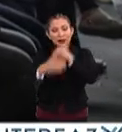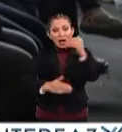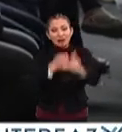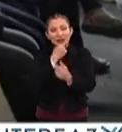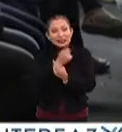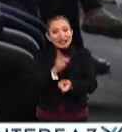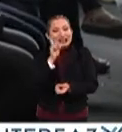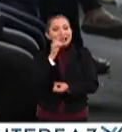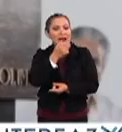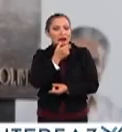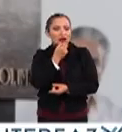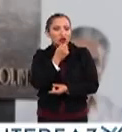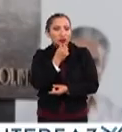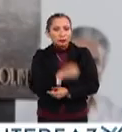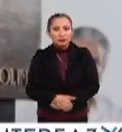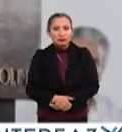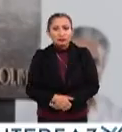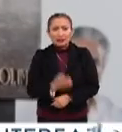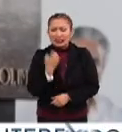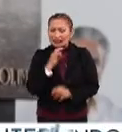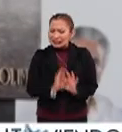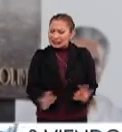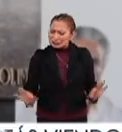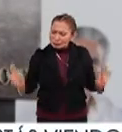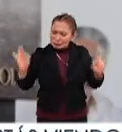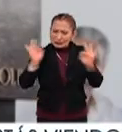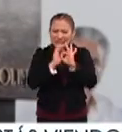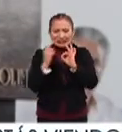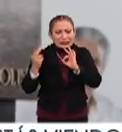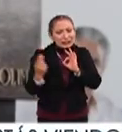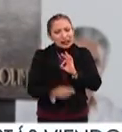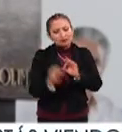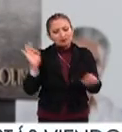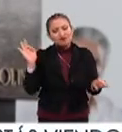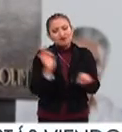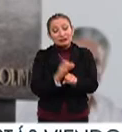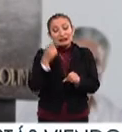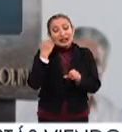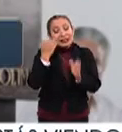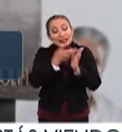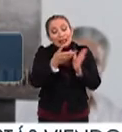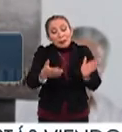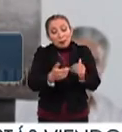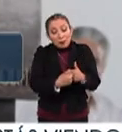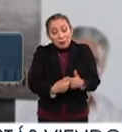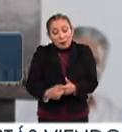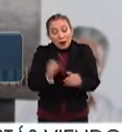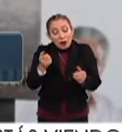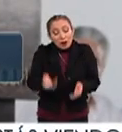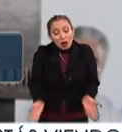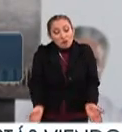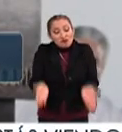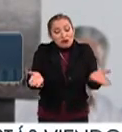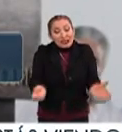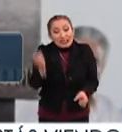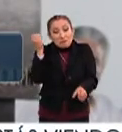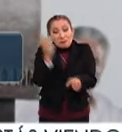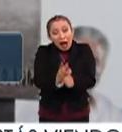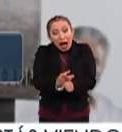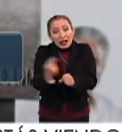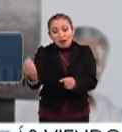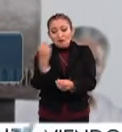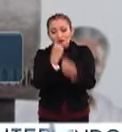de las niñas y los niños. Es de vital importancia garantizar en esta etapa la estimulación temprana,